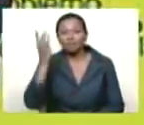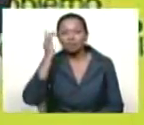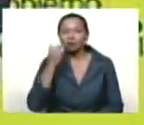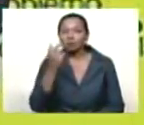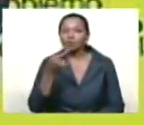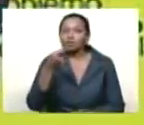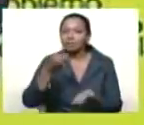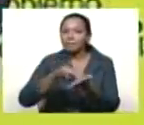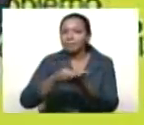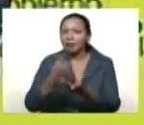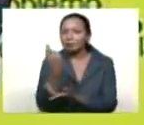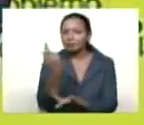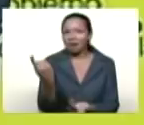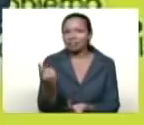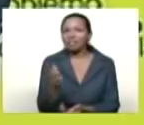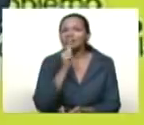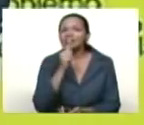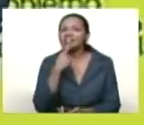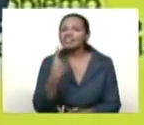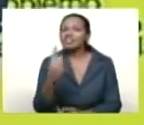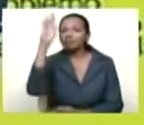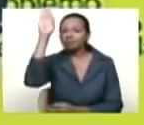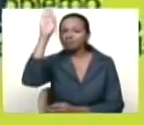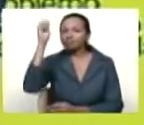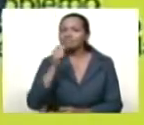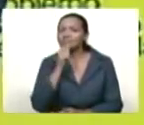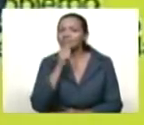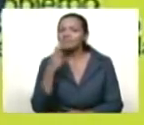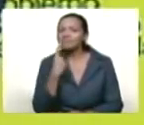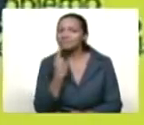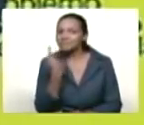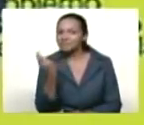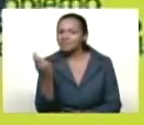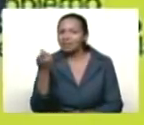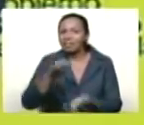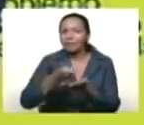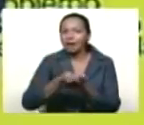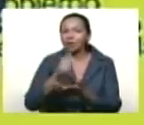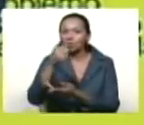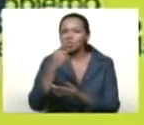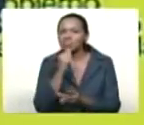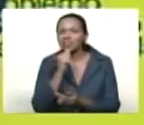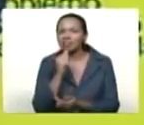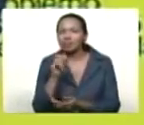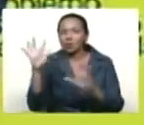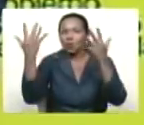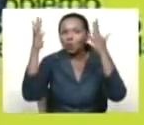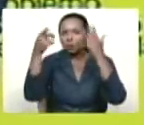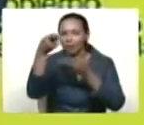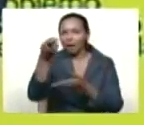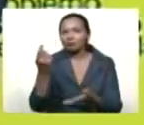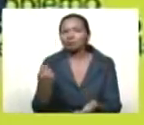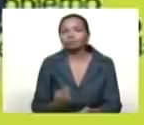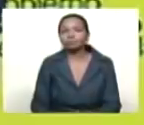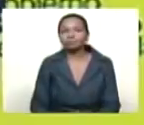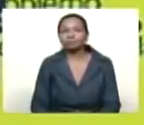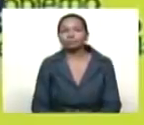pues. ¿Quién fue la que tuvo la voz cantante? Mira. ¡Ajá! Un aplauso, vale.